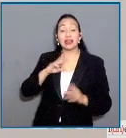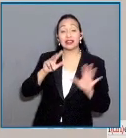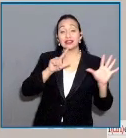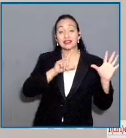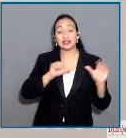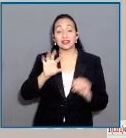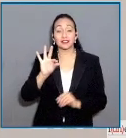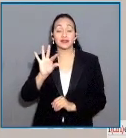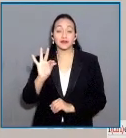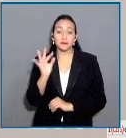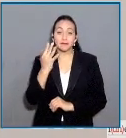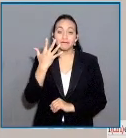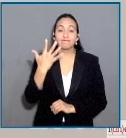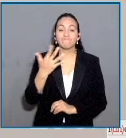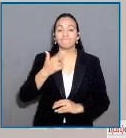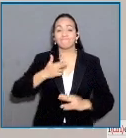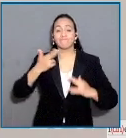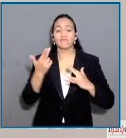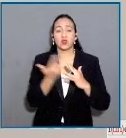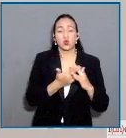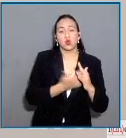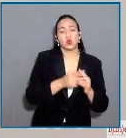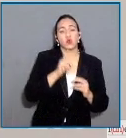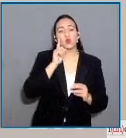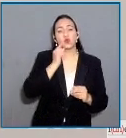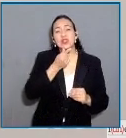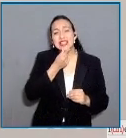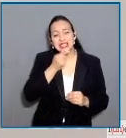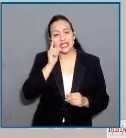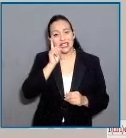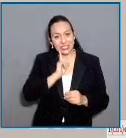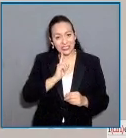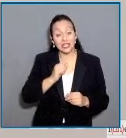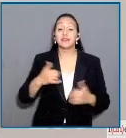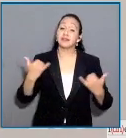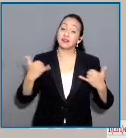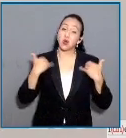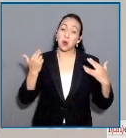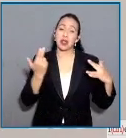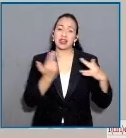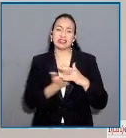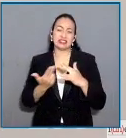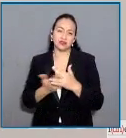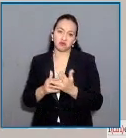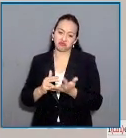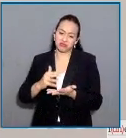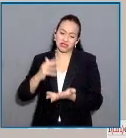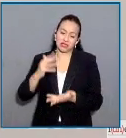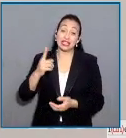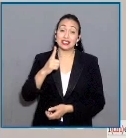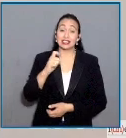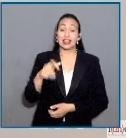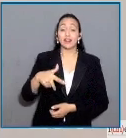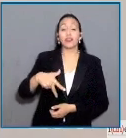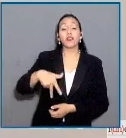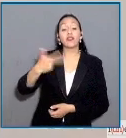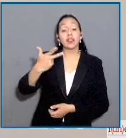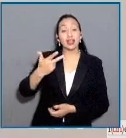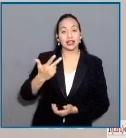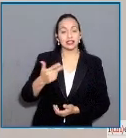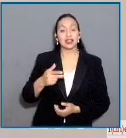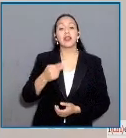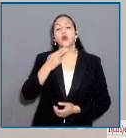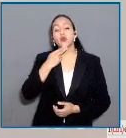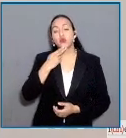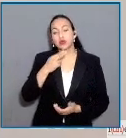745 feminicidios contra niñas y adolescentes, 113 por arma blanca, 106